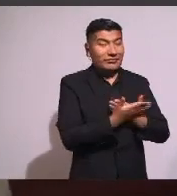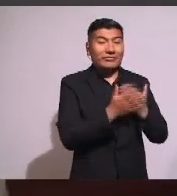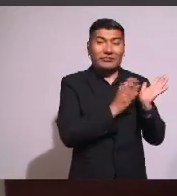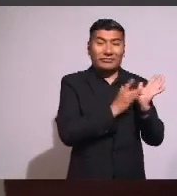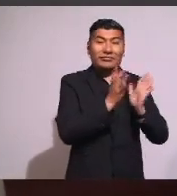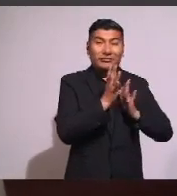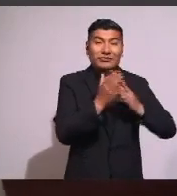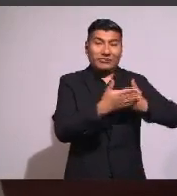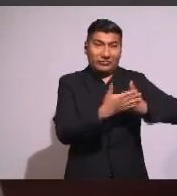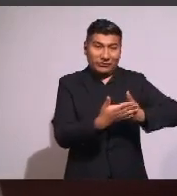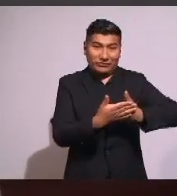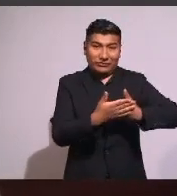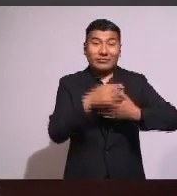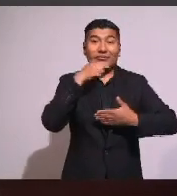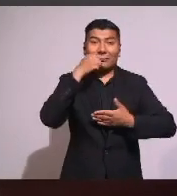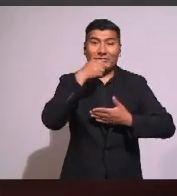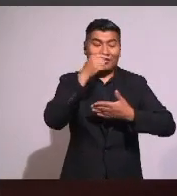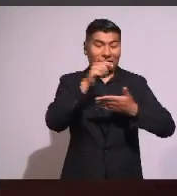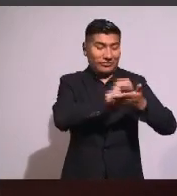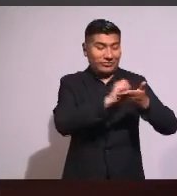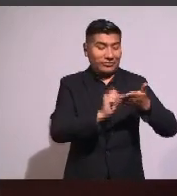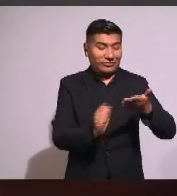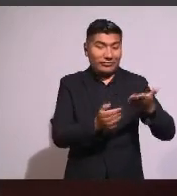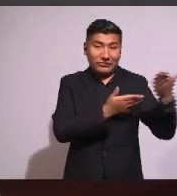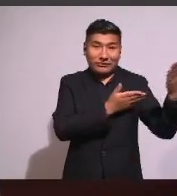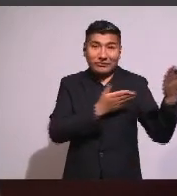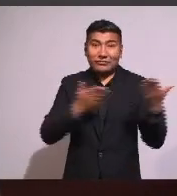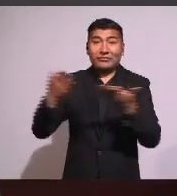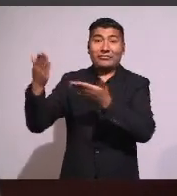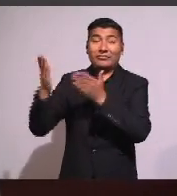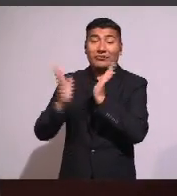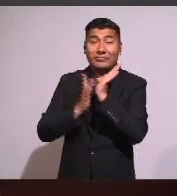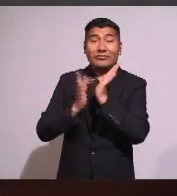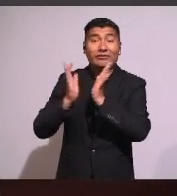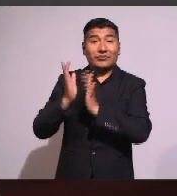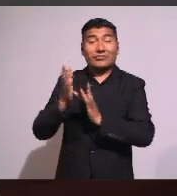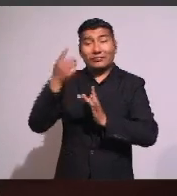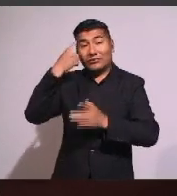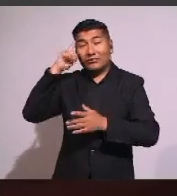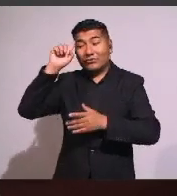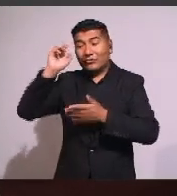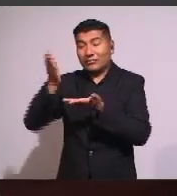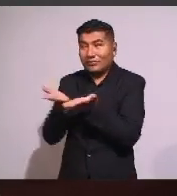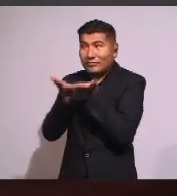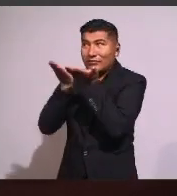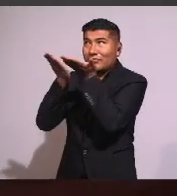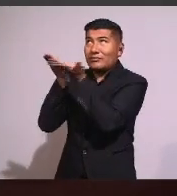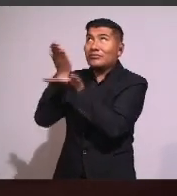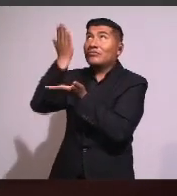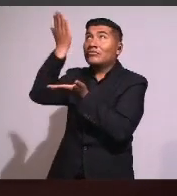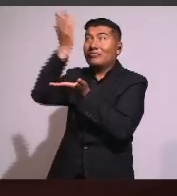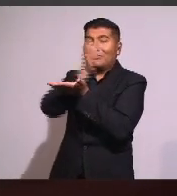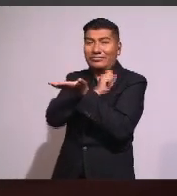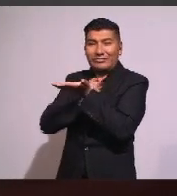Y dice la Escritura: llevaron a Jesús para ofrecerlo al Señor.